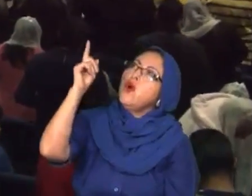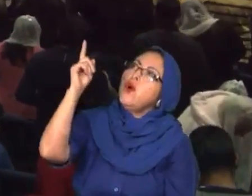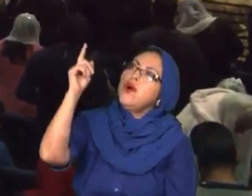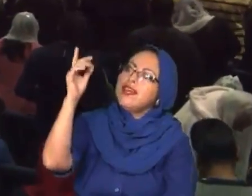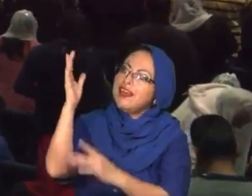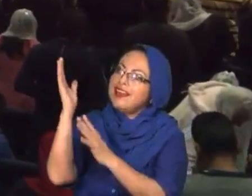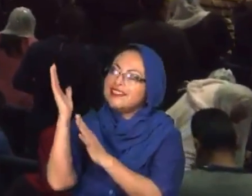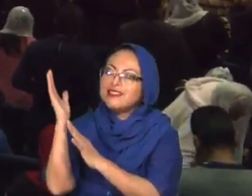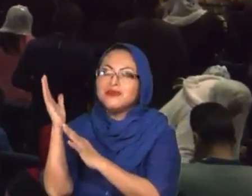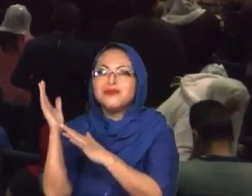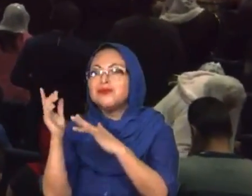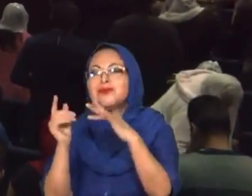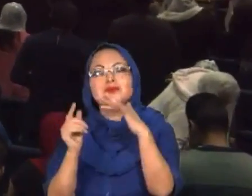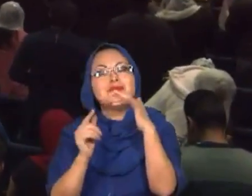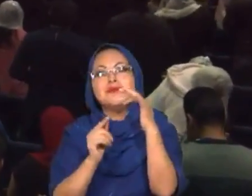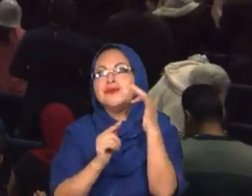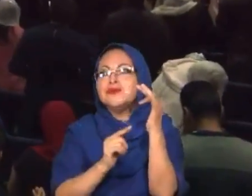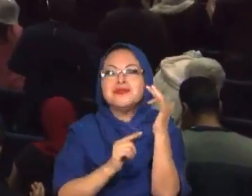Señor